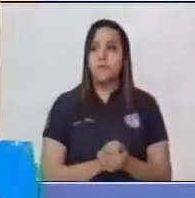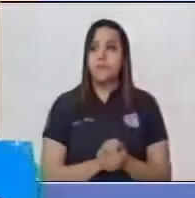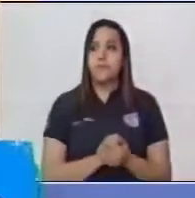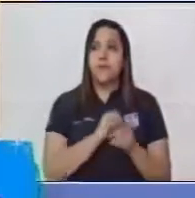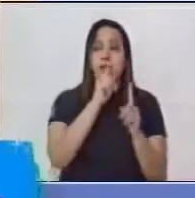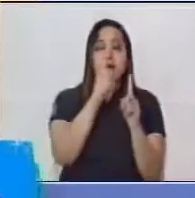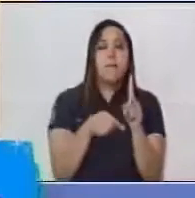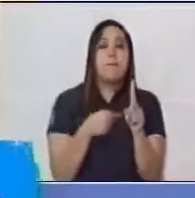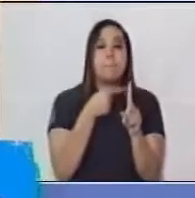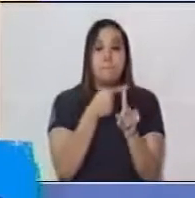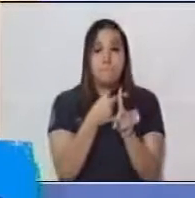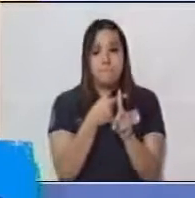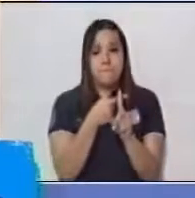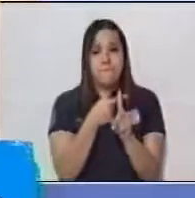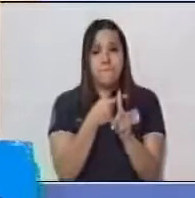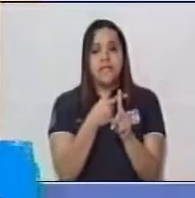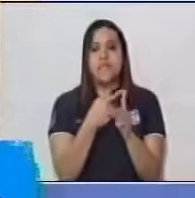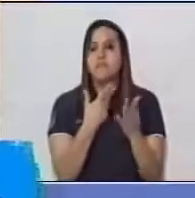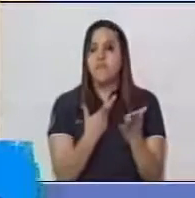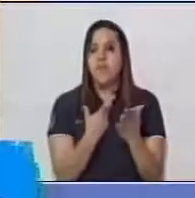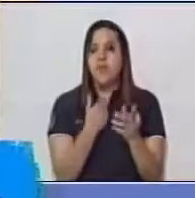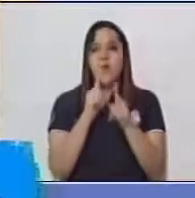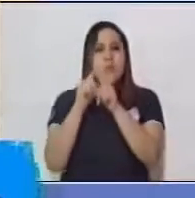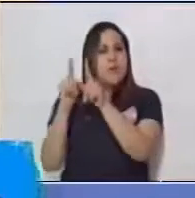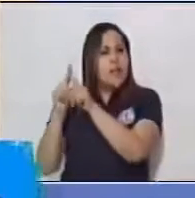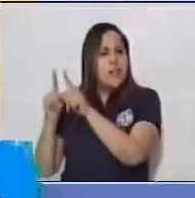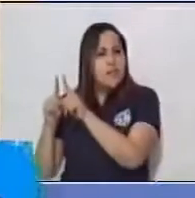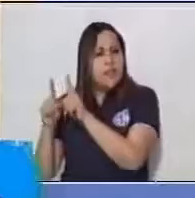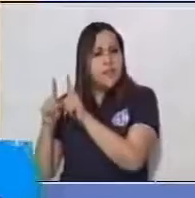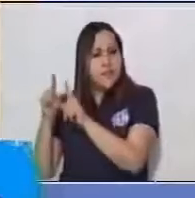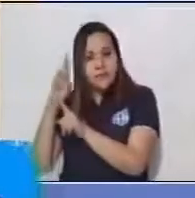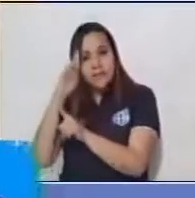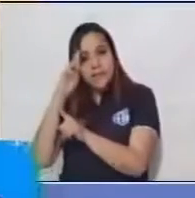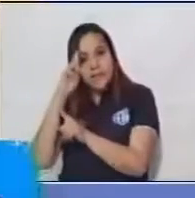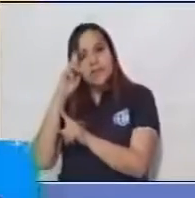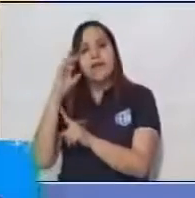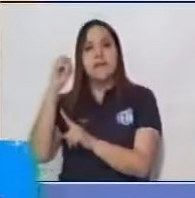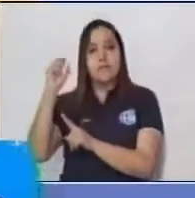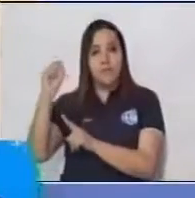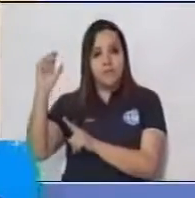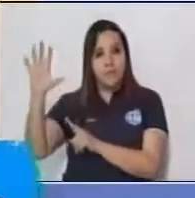más. ¿Cuál fue el diferencial que identificamos? 0.5